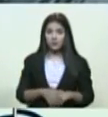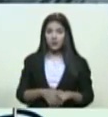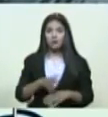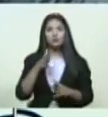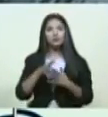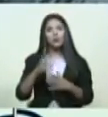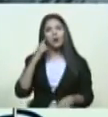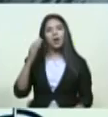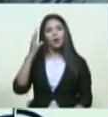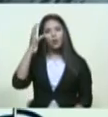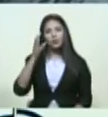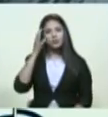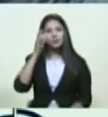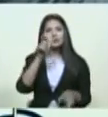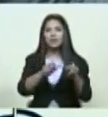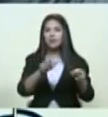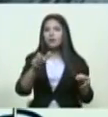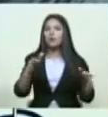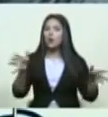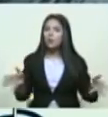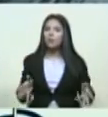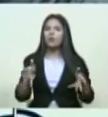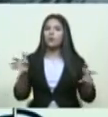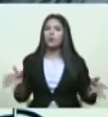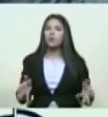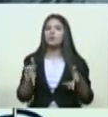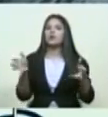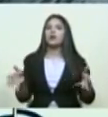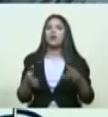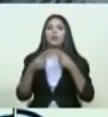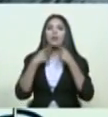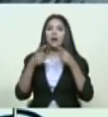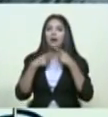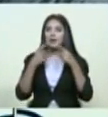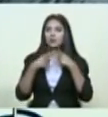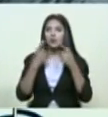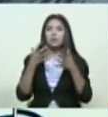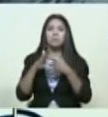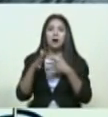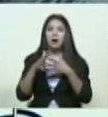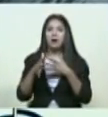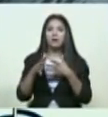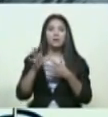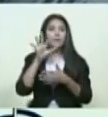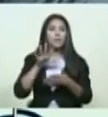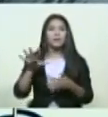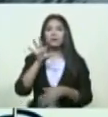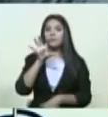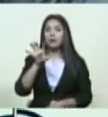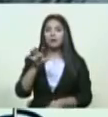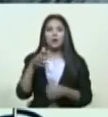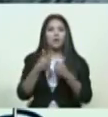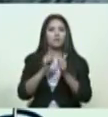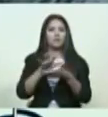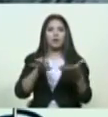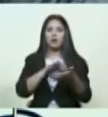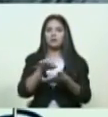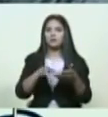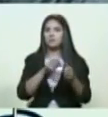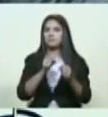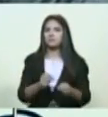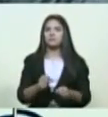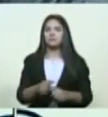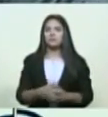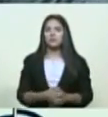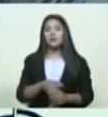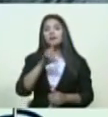conciencia de quienes promovieron esa cadena de declaraciones para exacerbar los ánimos en este país, llevar violencia, los